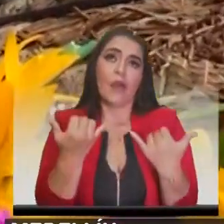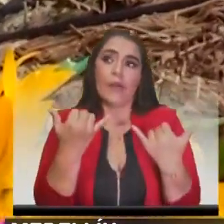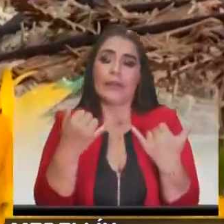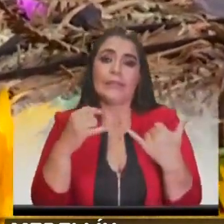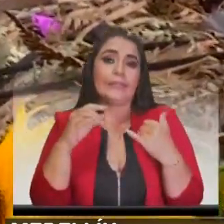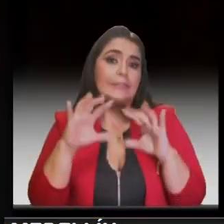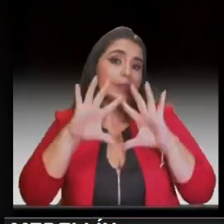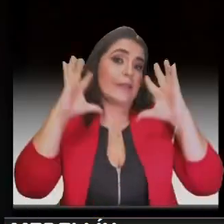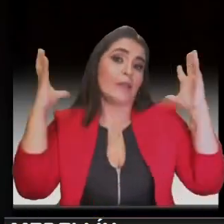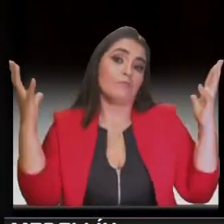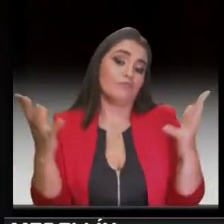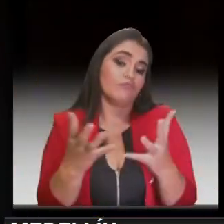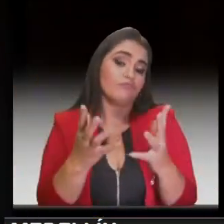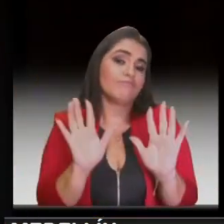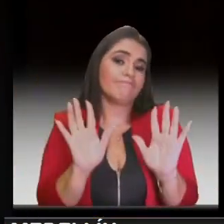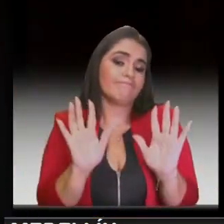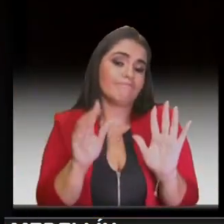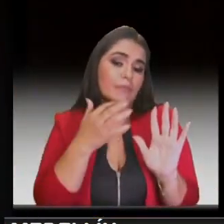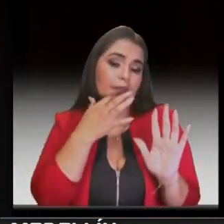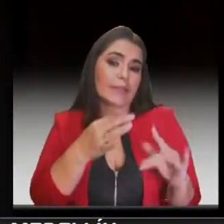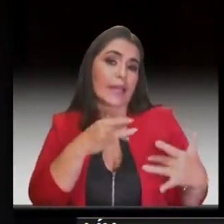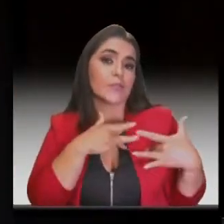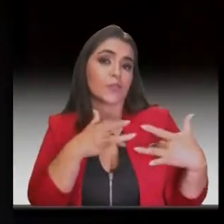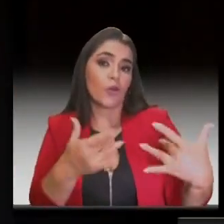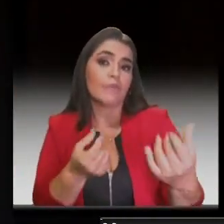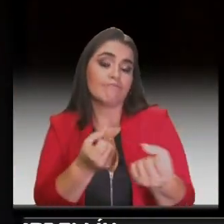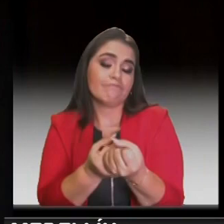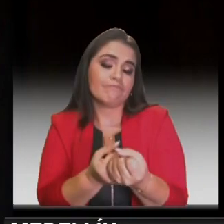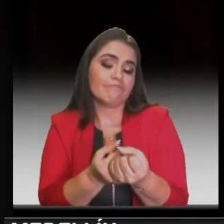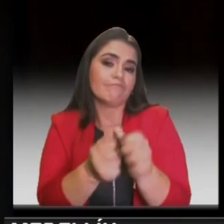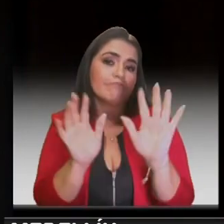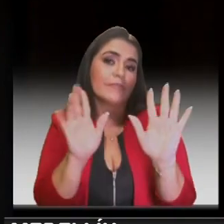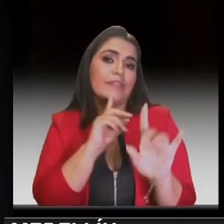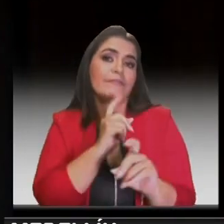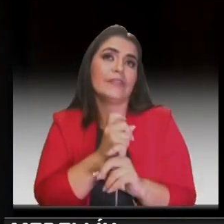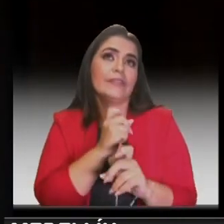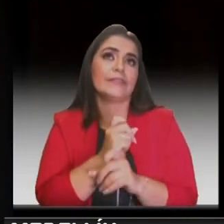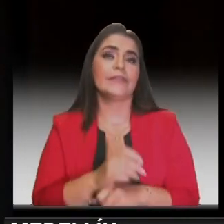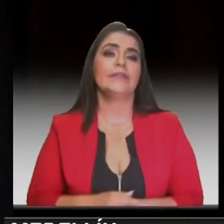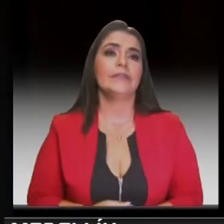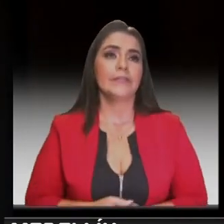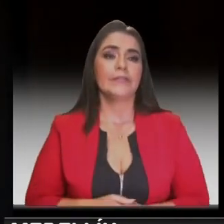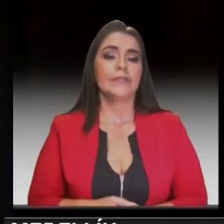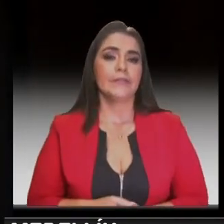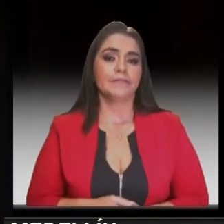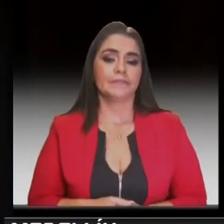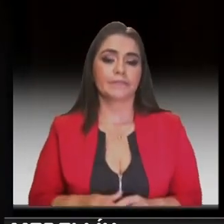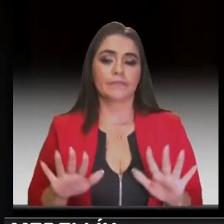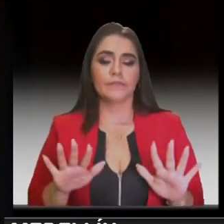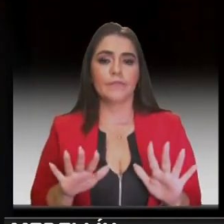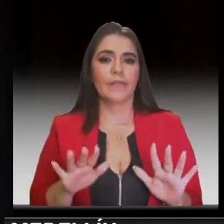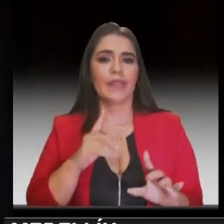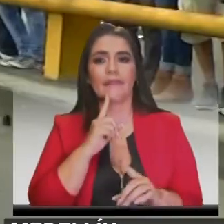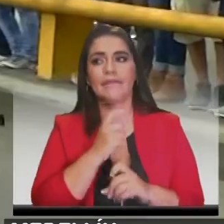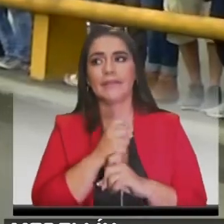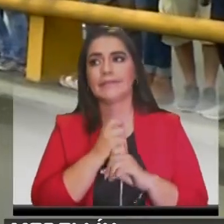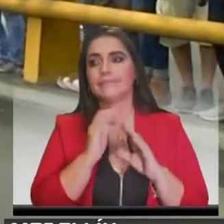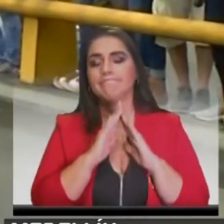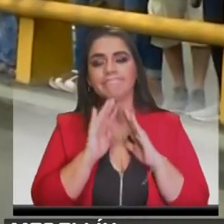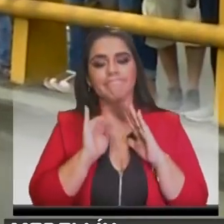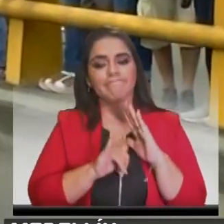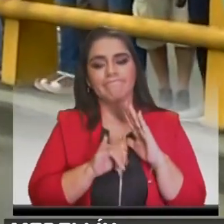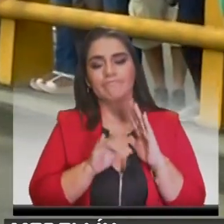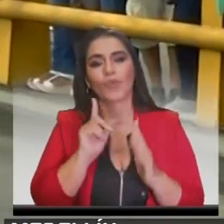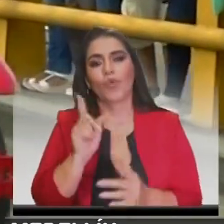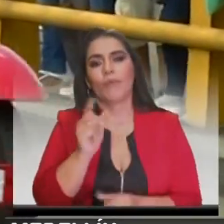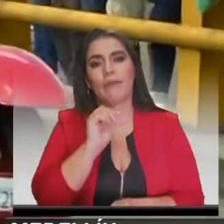mundo, debemos ser solidarios y ayudar con la causa porque desafortunadamente este virus pues, nos tiene a todos encerrados. La Alcaldía